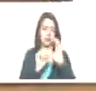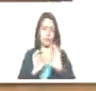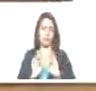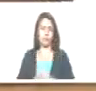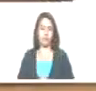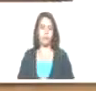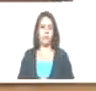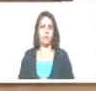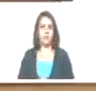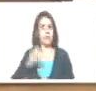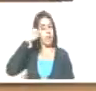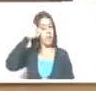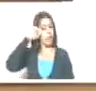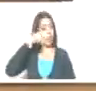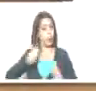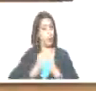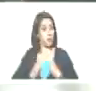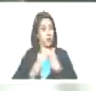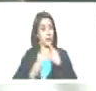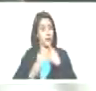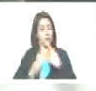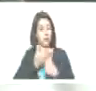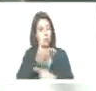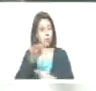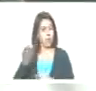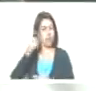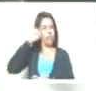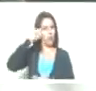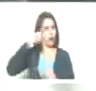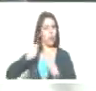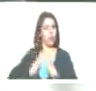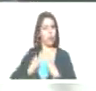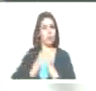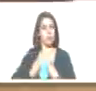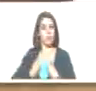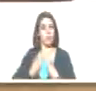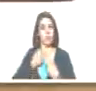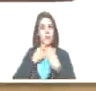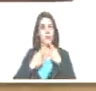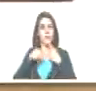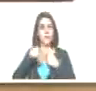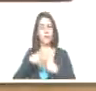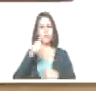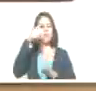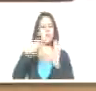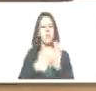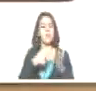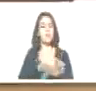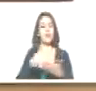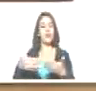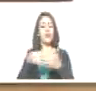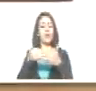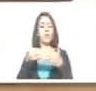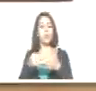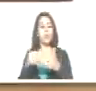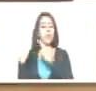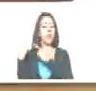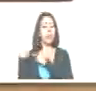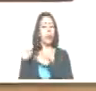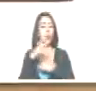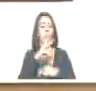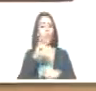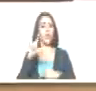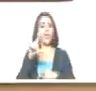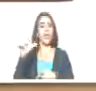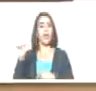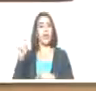Recordar es vivir, ¿no es que dicen muchas veces ustedes? Cemento Andino, 1.000 millones de dólares. Responsable, William Dávila.